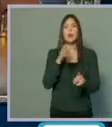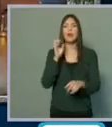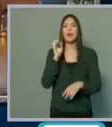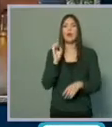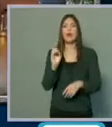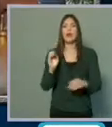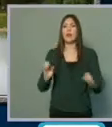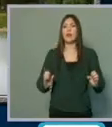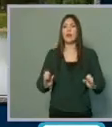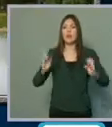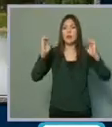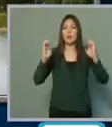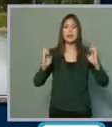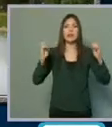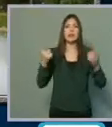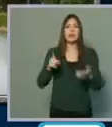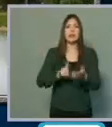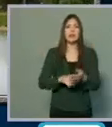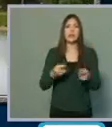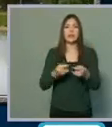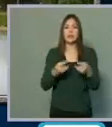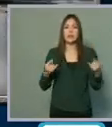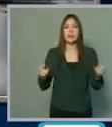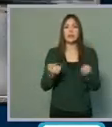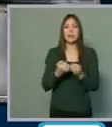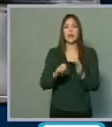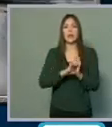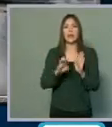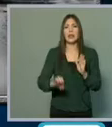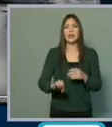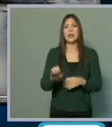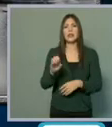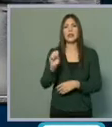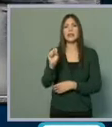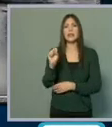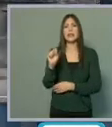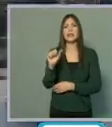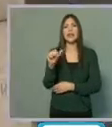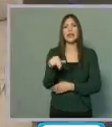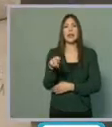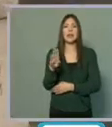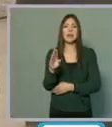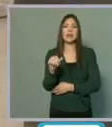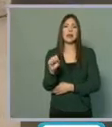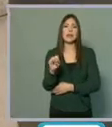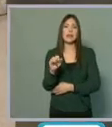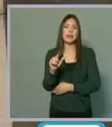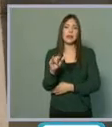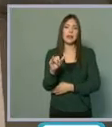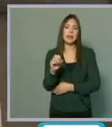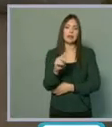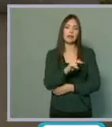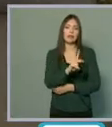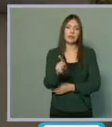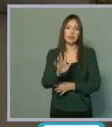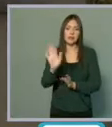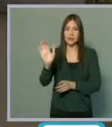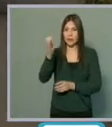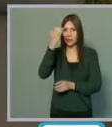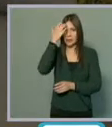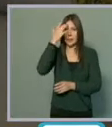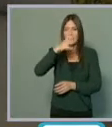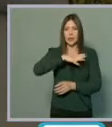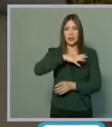decir, edificios históricos, como el famoso San Basilio, que conoce todo el mundo, con sus cúpulas